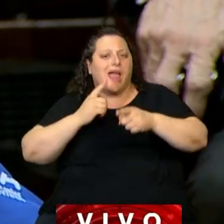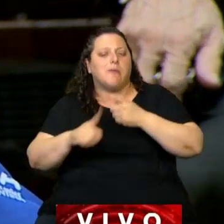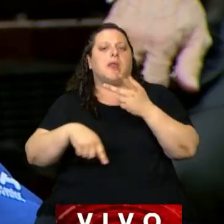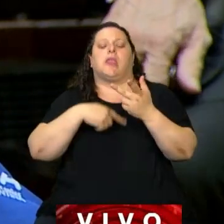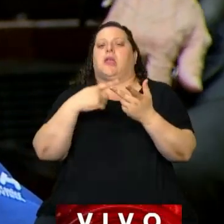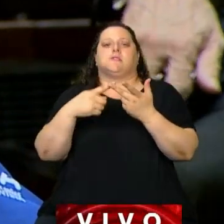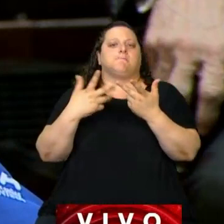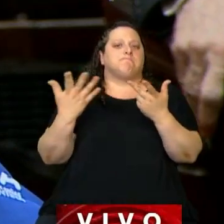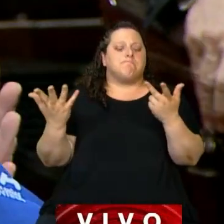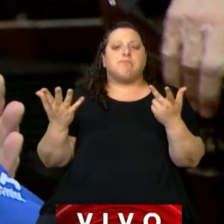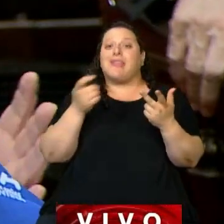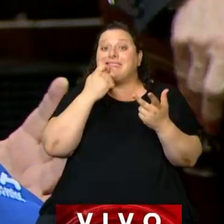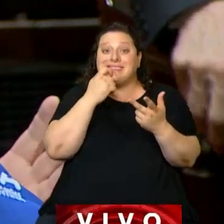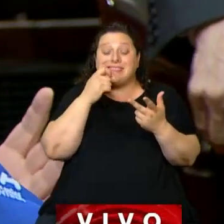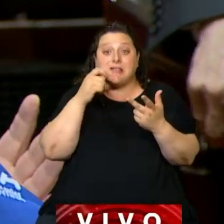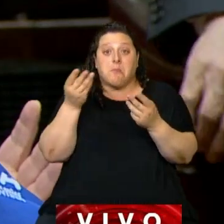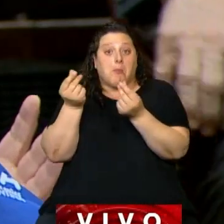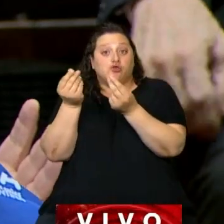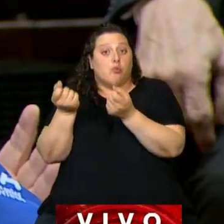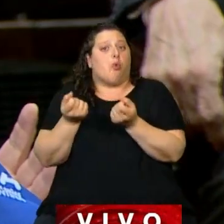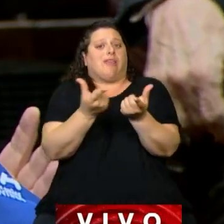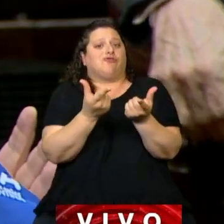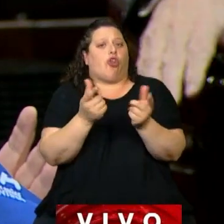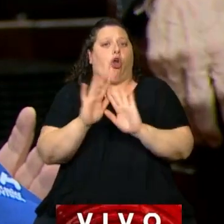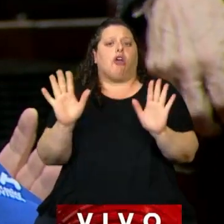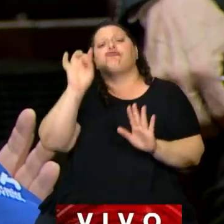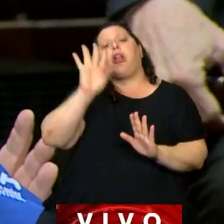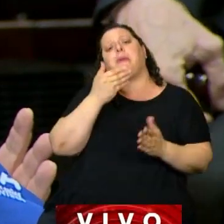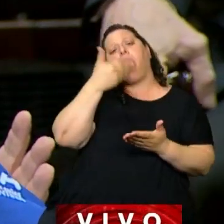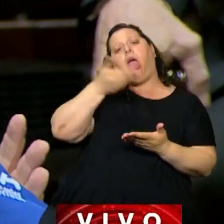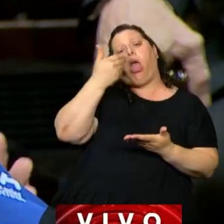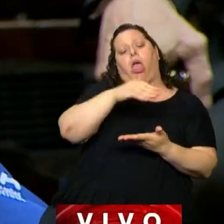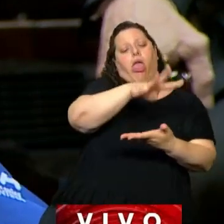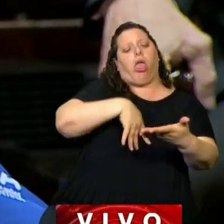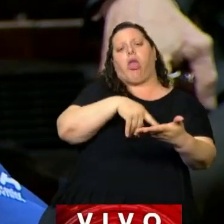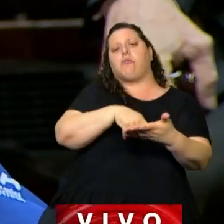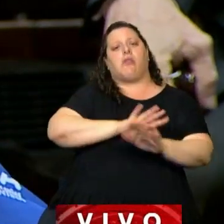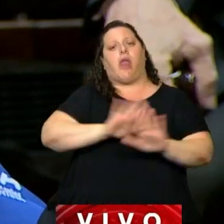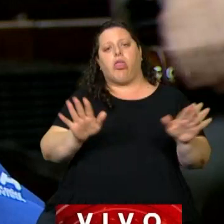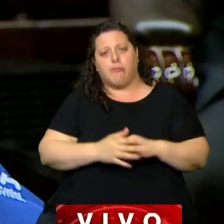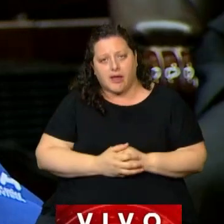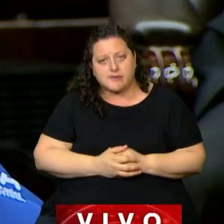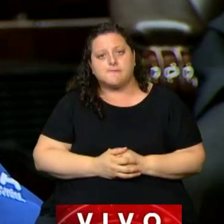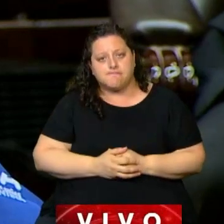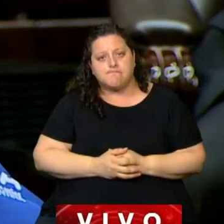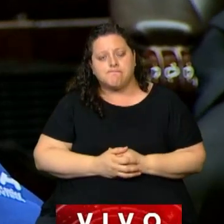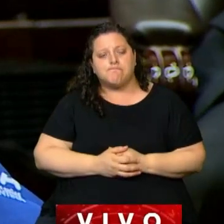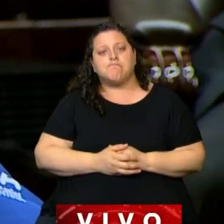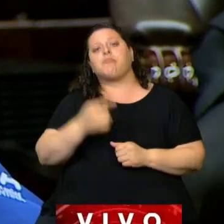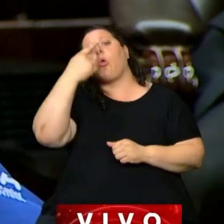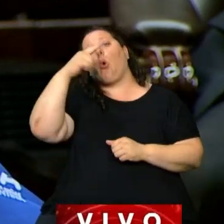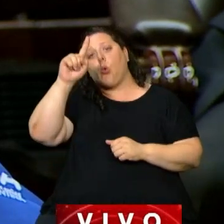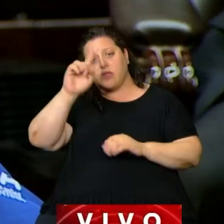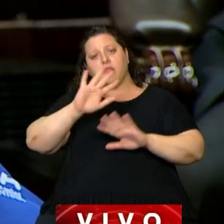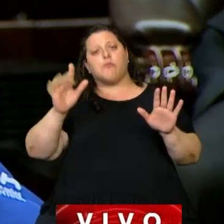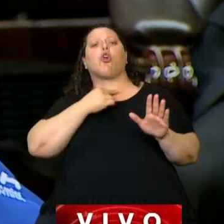intérpretes, porque si no, esto es simplemente una declaración. Por último, es necesario señalar que este proyecto